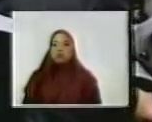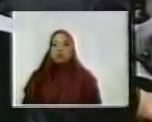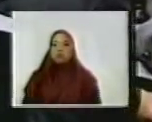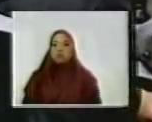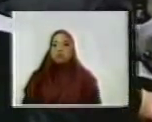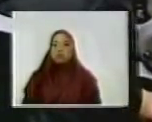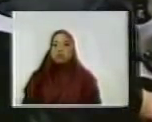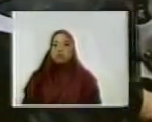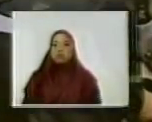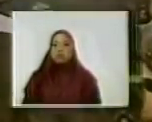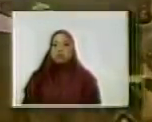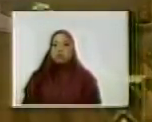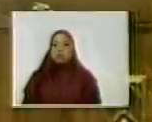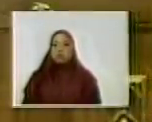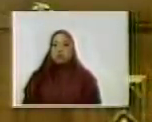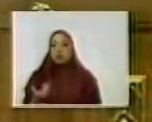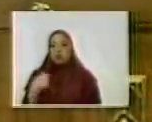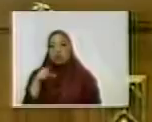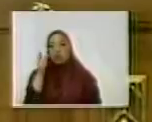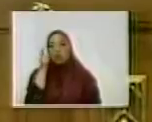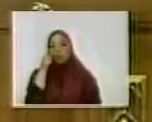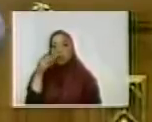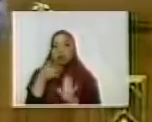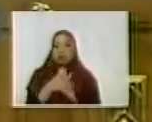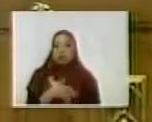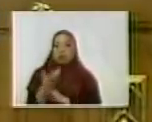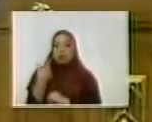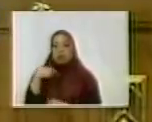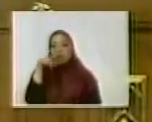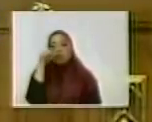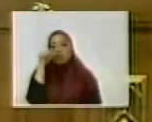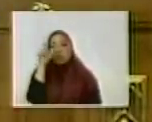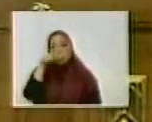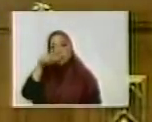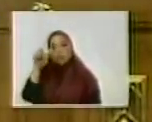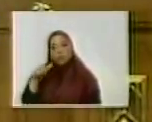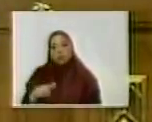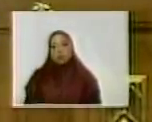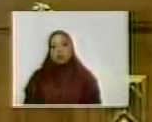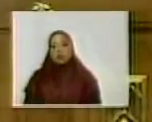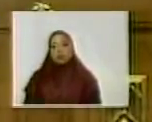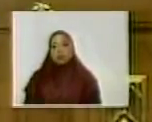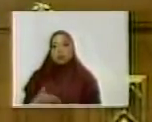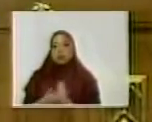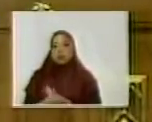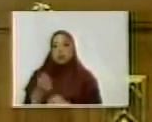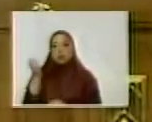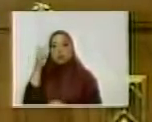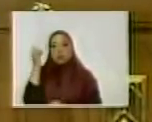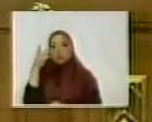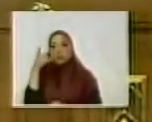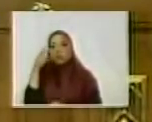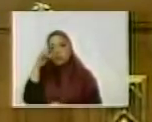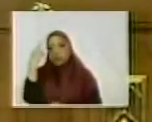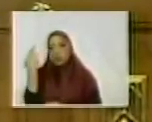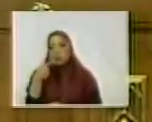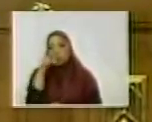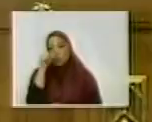Estamos bajo la premisa robinsoniana de inventar, y si no inventamos es que erramos.